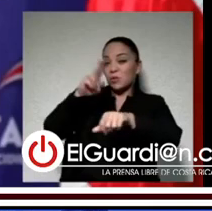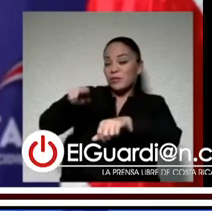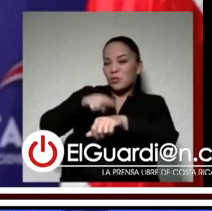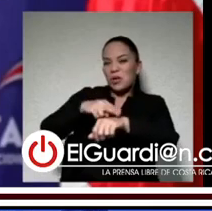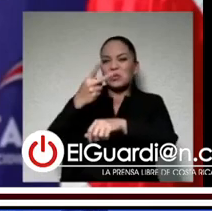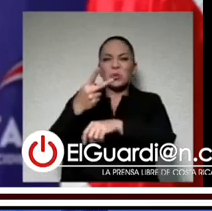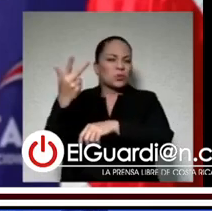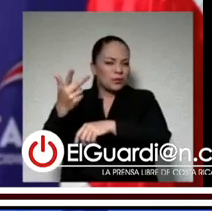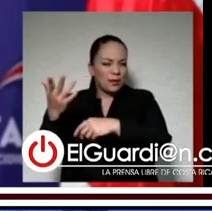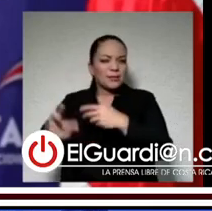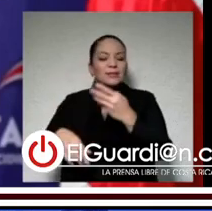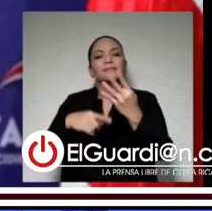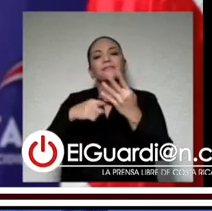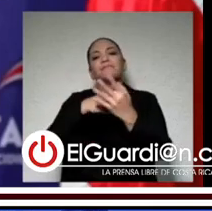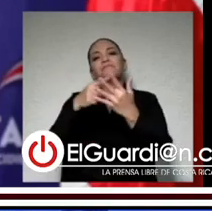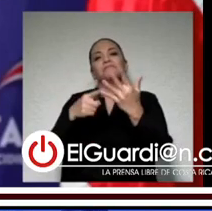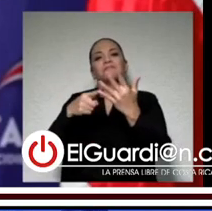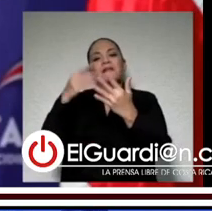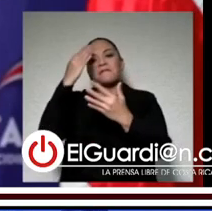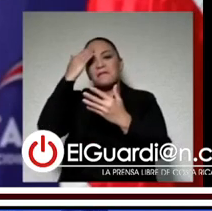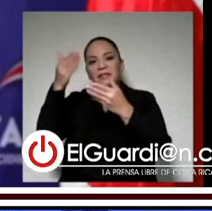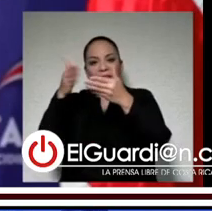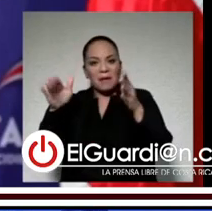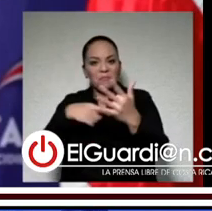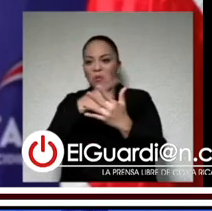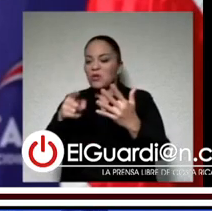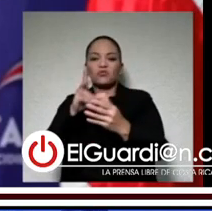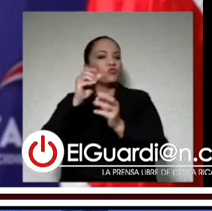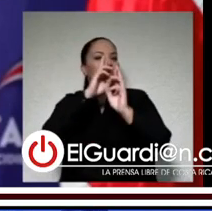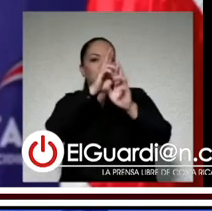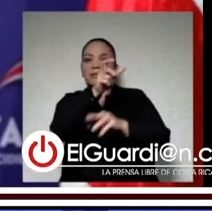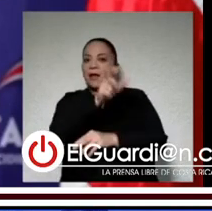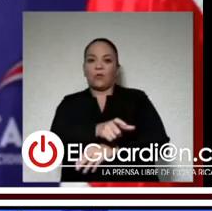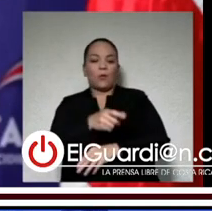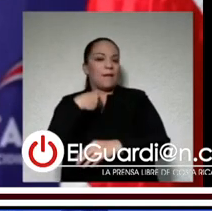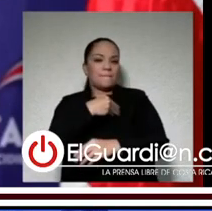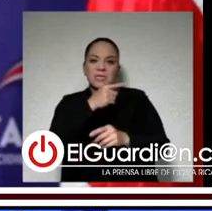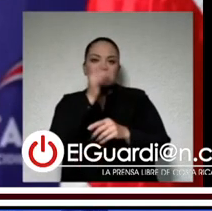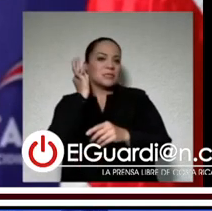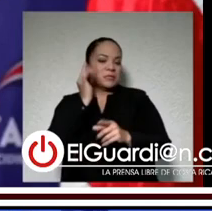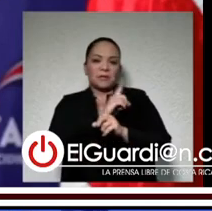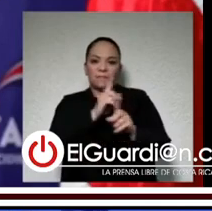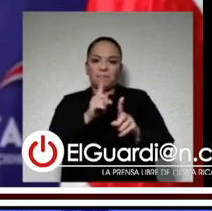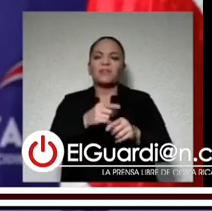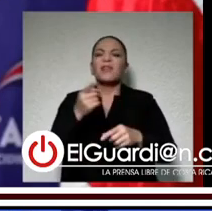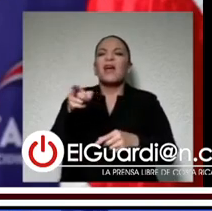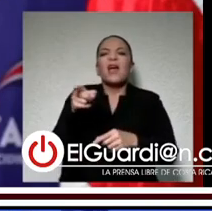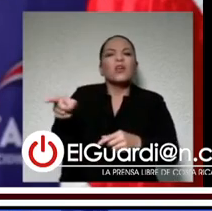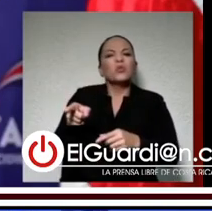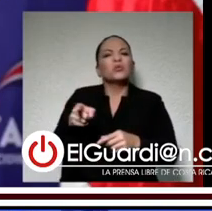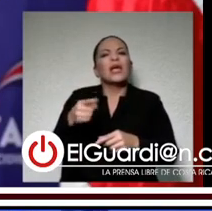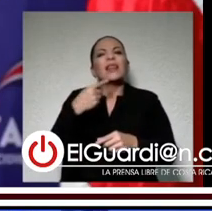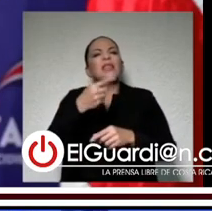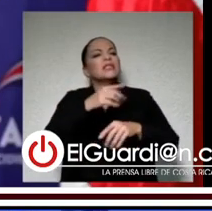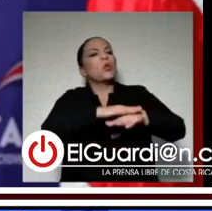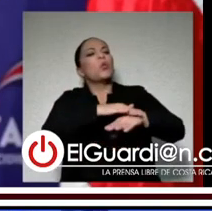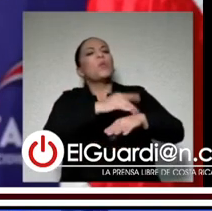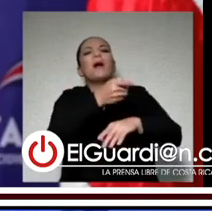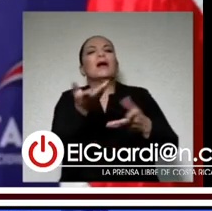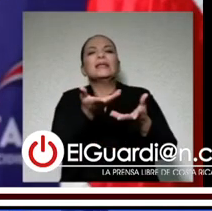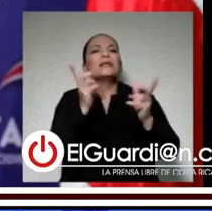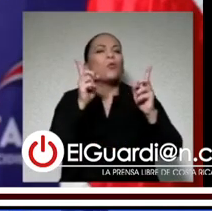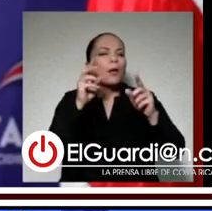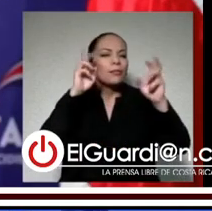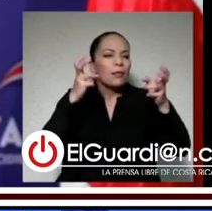tres, y el Frente Amplio. ¿Y de qué la acusan? ¿Qué es todo el escándalo, costarricenses? Que